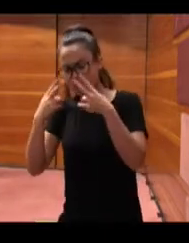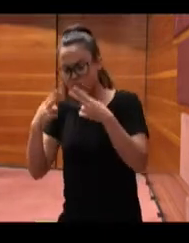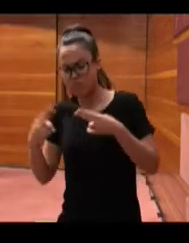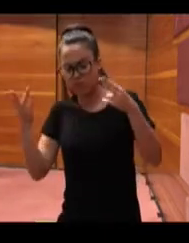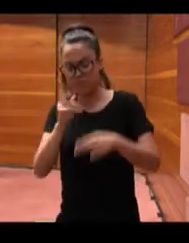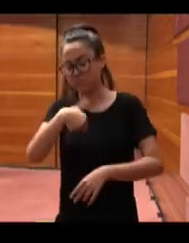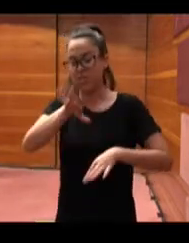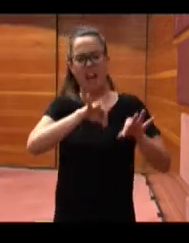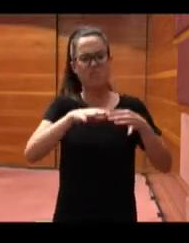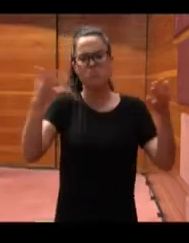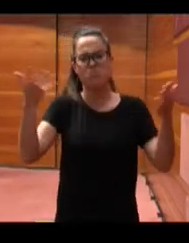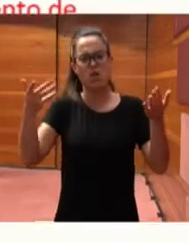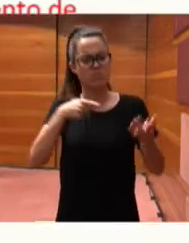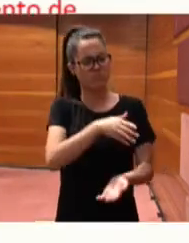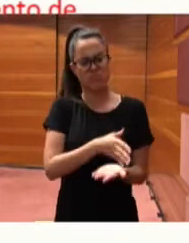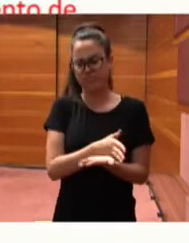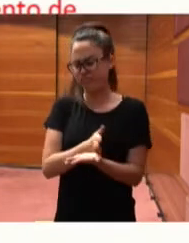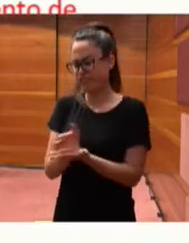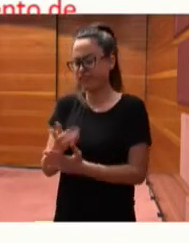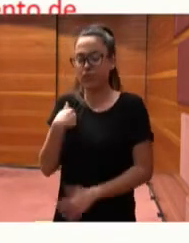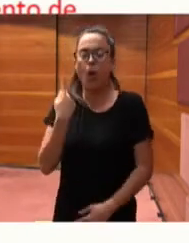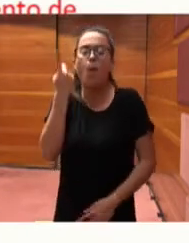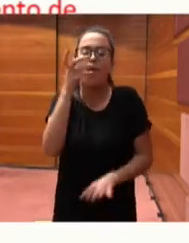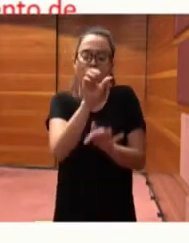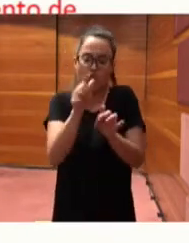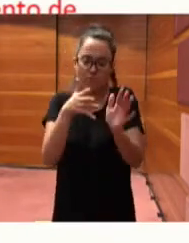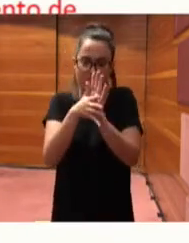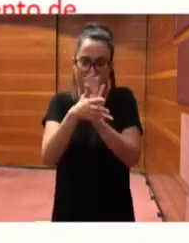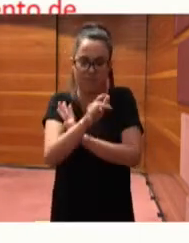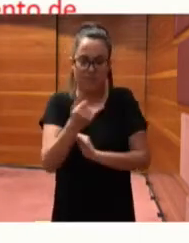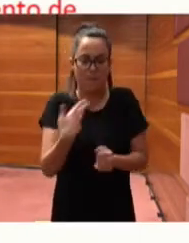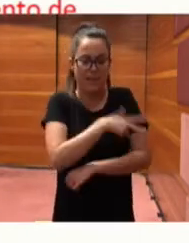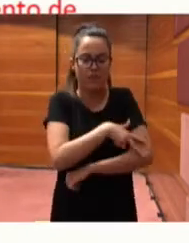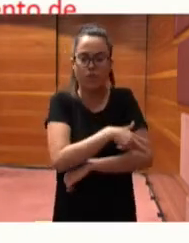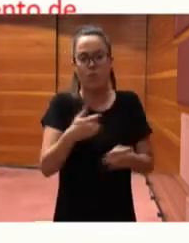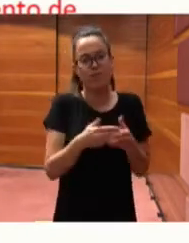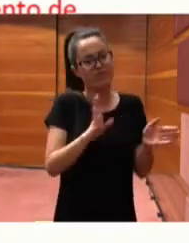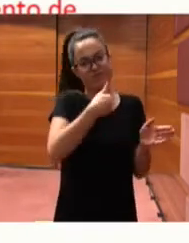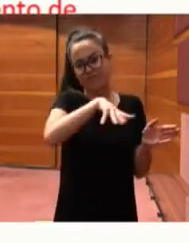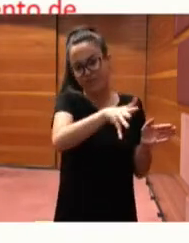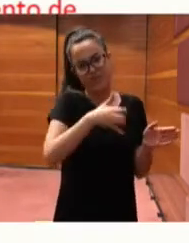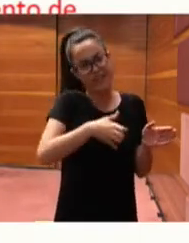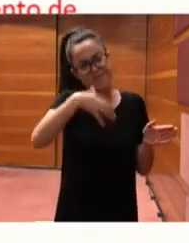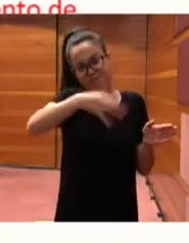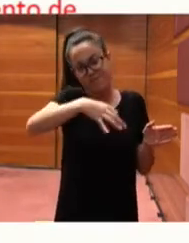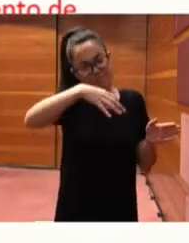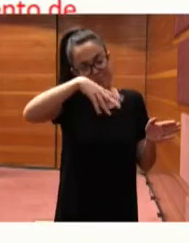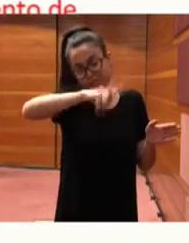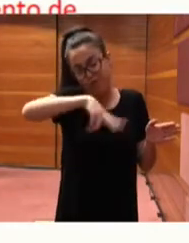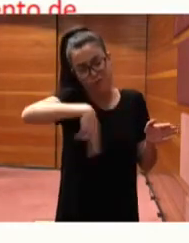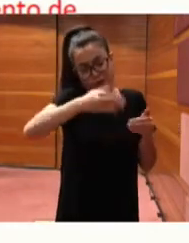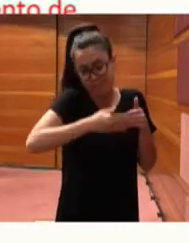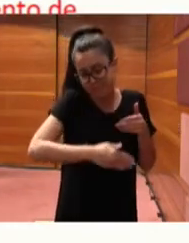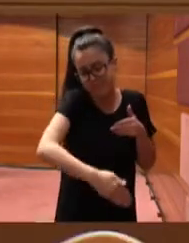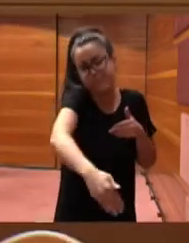elegir? Bueno, yo tengo una forma de explicar esto. Para mí el gobierno abierto es algo que nunca conseguiremos. Es un horizonte hacia el que